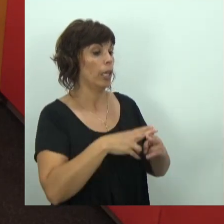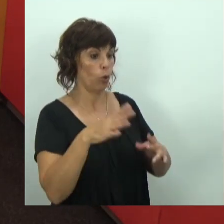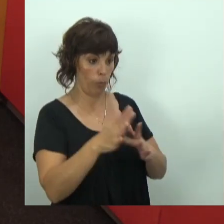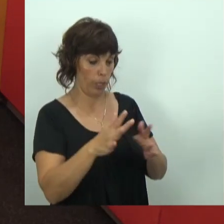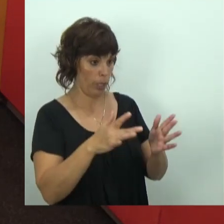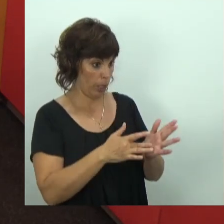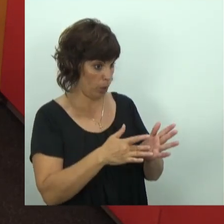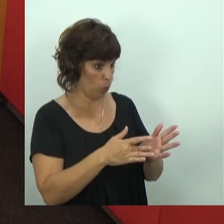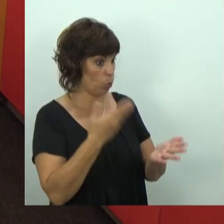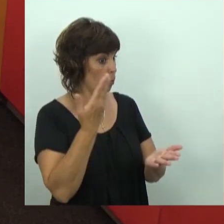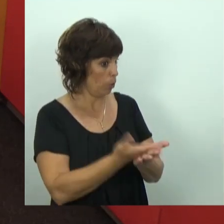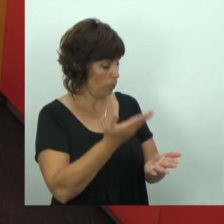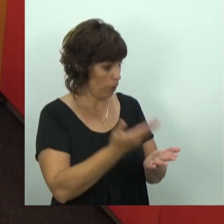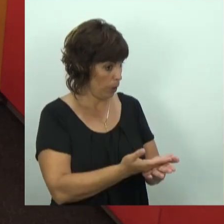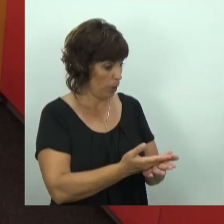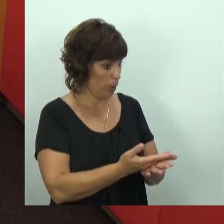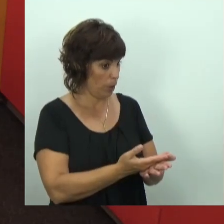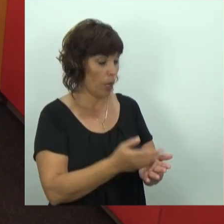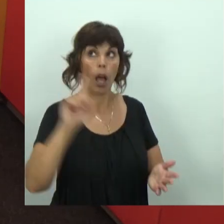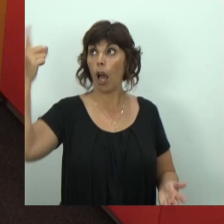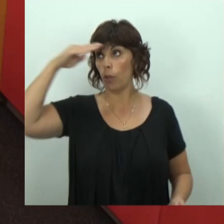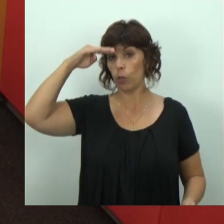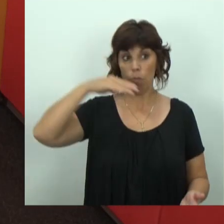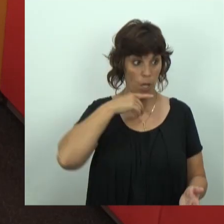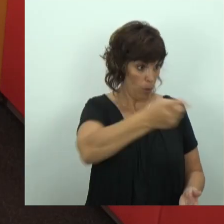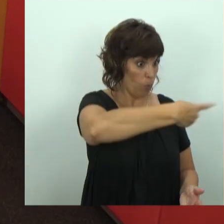al Padre se lo pedimos en el nombre de Jesús.